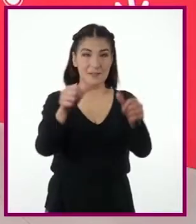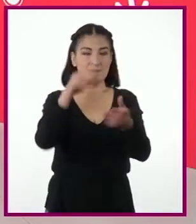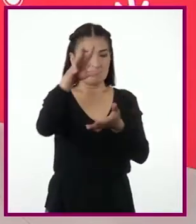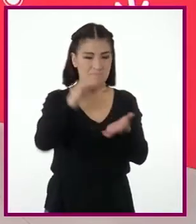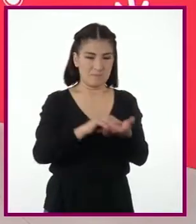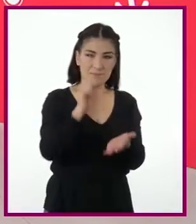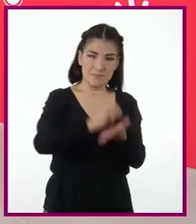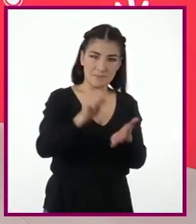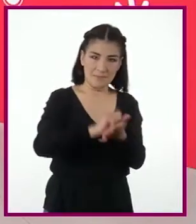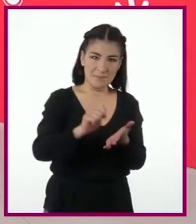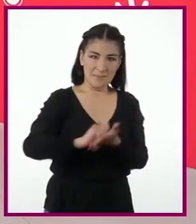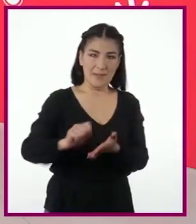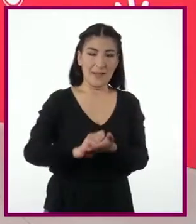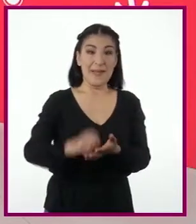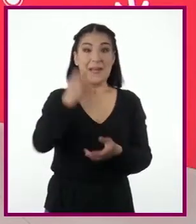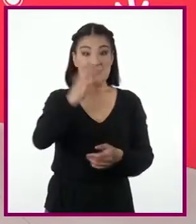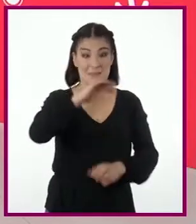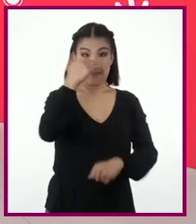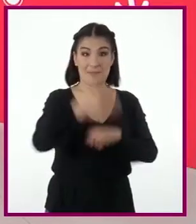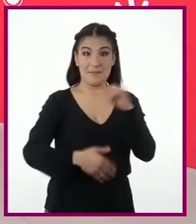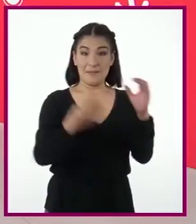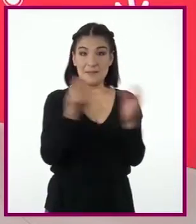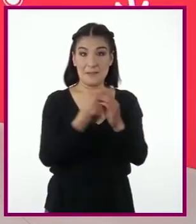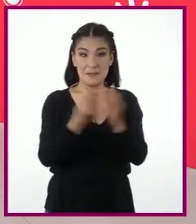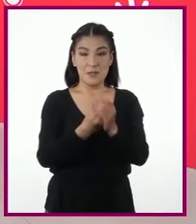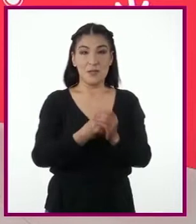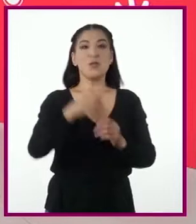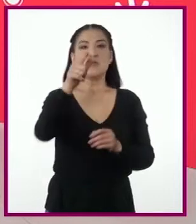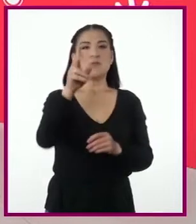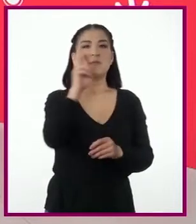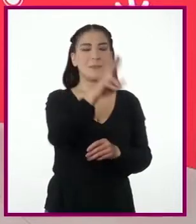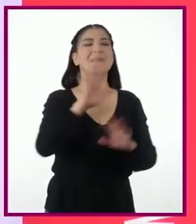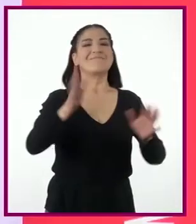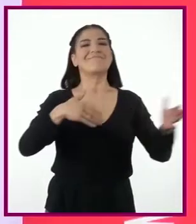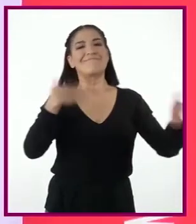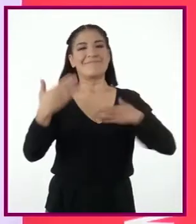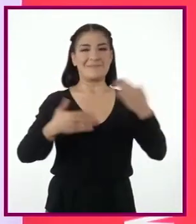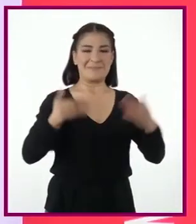en tu libreta. Al final de esta sesión tendrás un reto en el cual te vas a divertir.